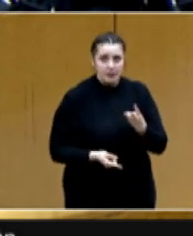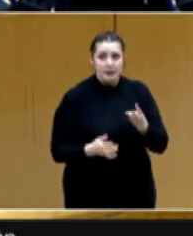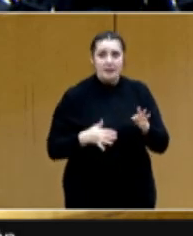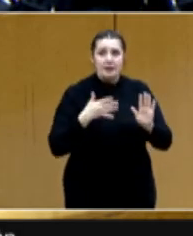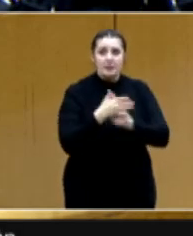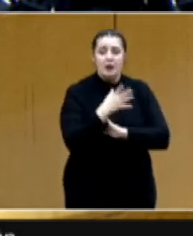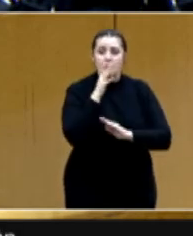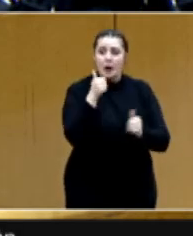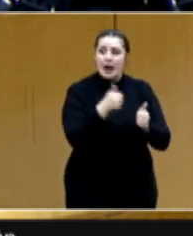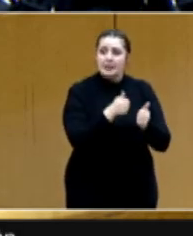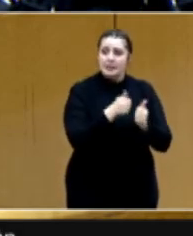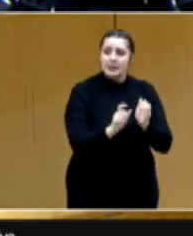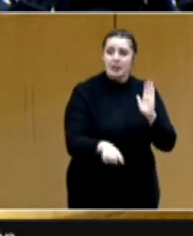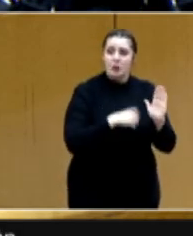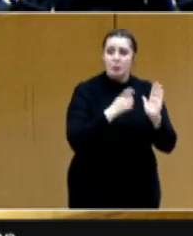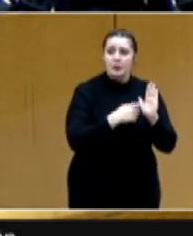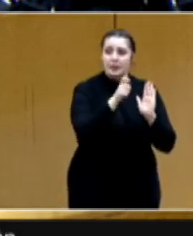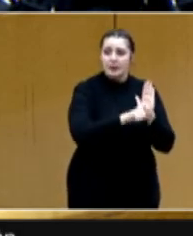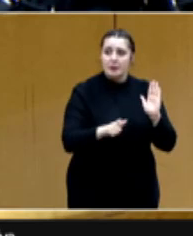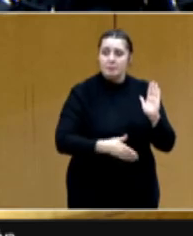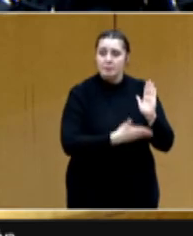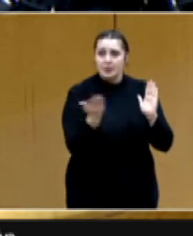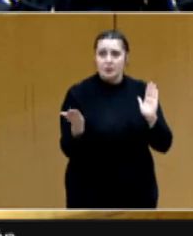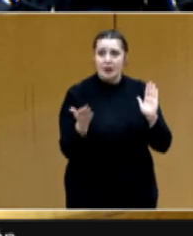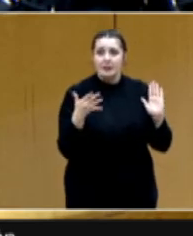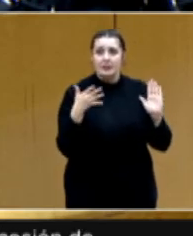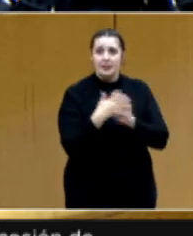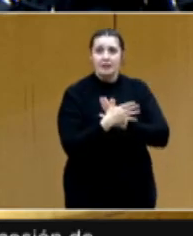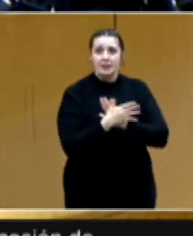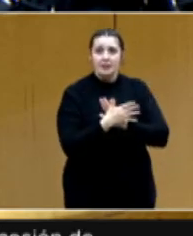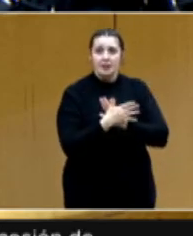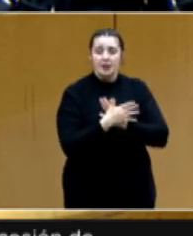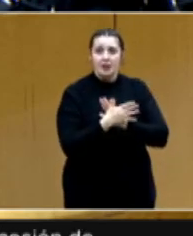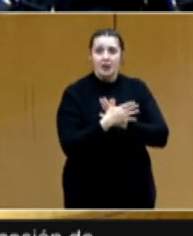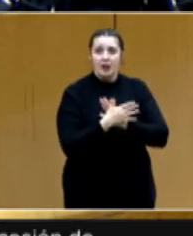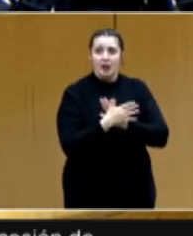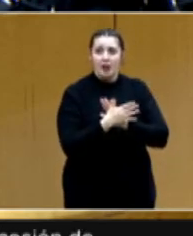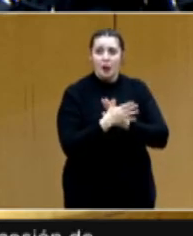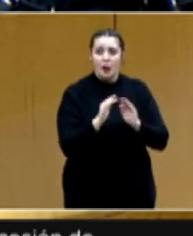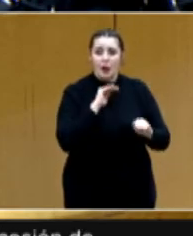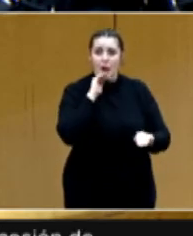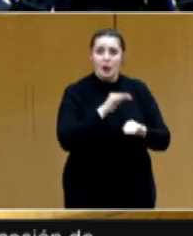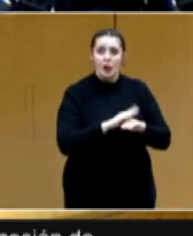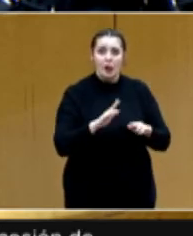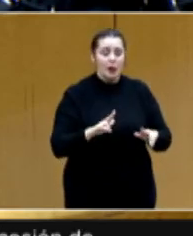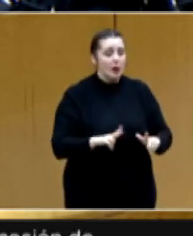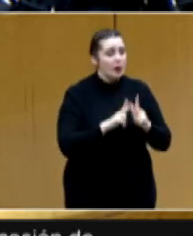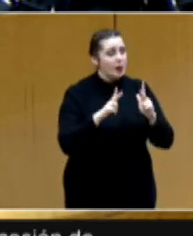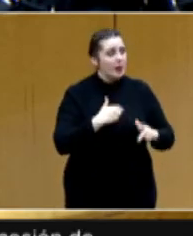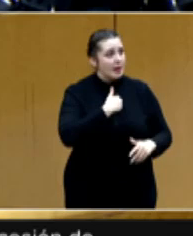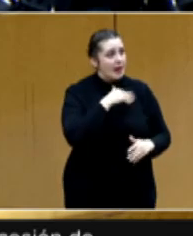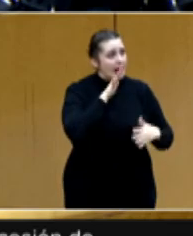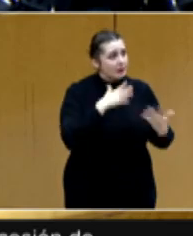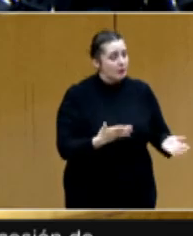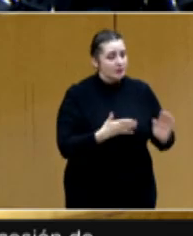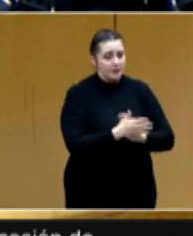integral de las personas de tal manera que cumple una función social actual que descarga los gastos del cuidado en